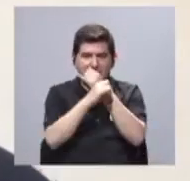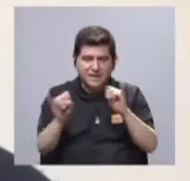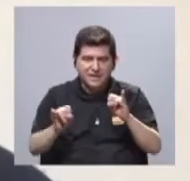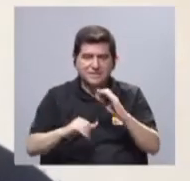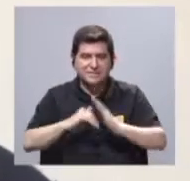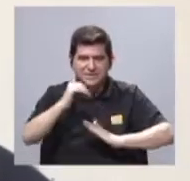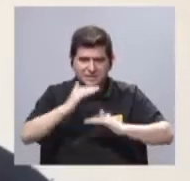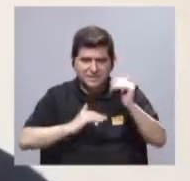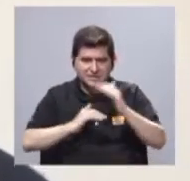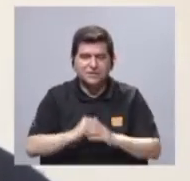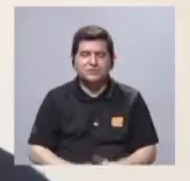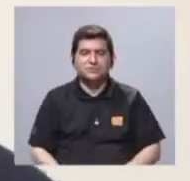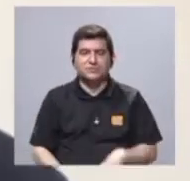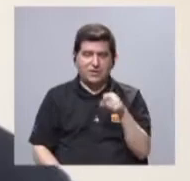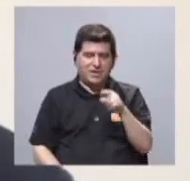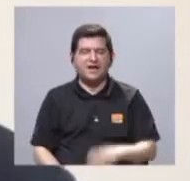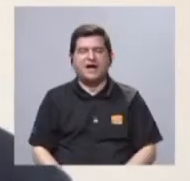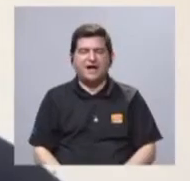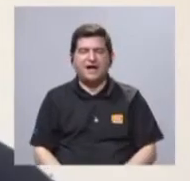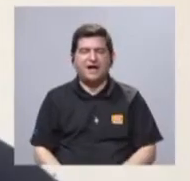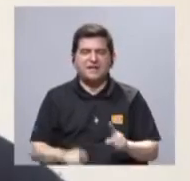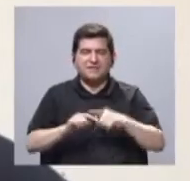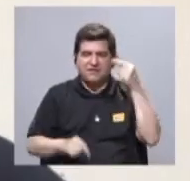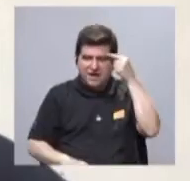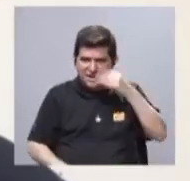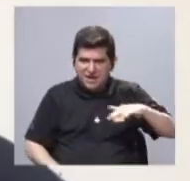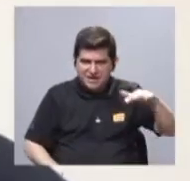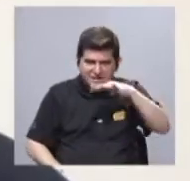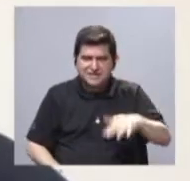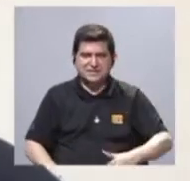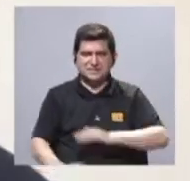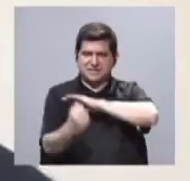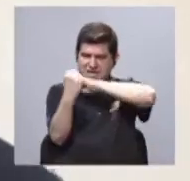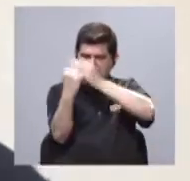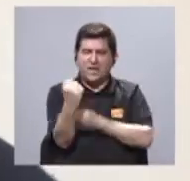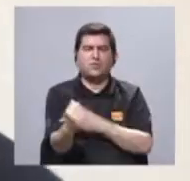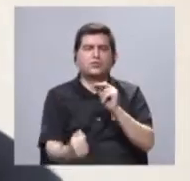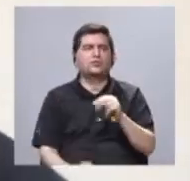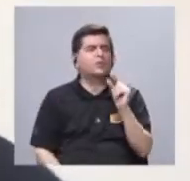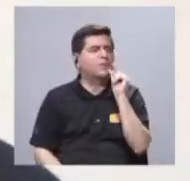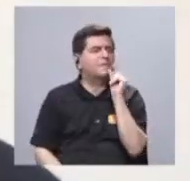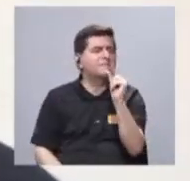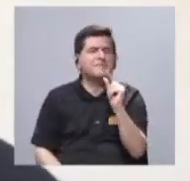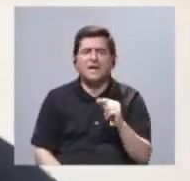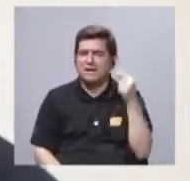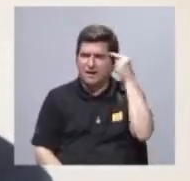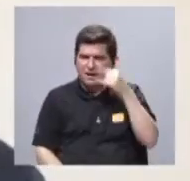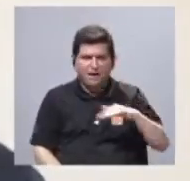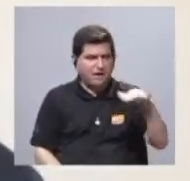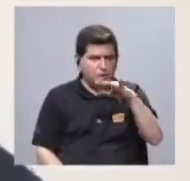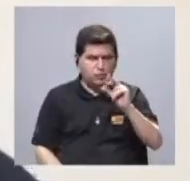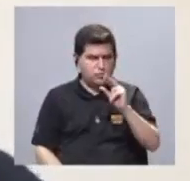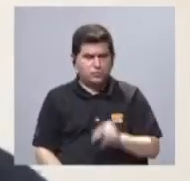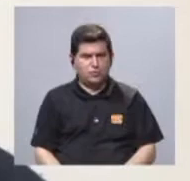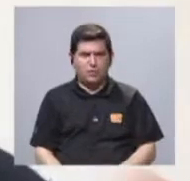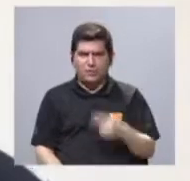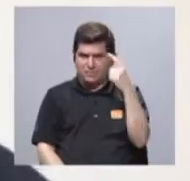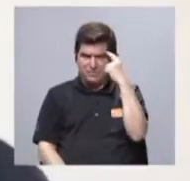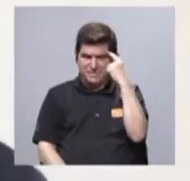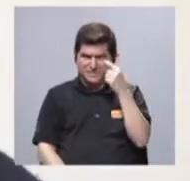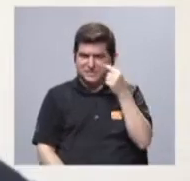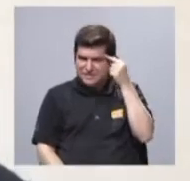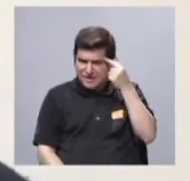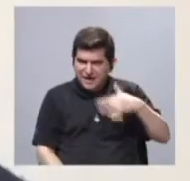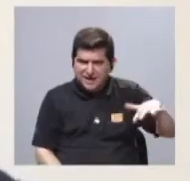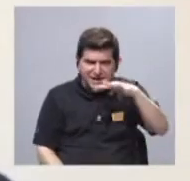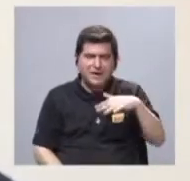de hacer la independencia para construir estados poderosos, no para construir microestados, ¿no?, sino para